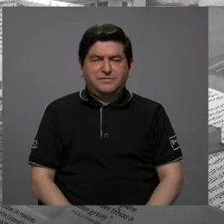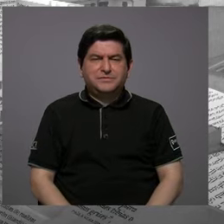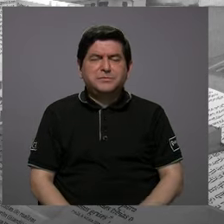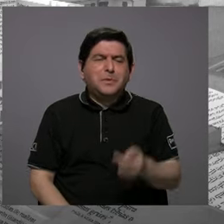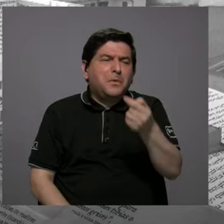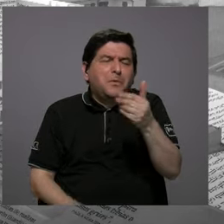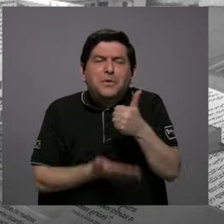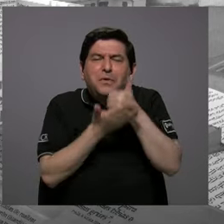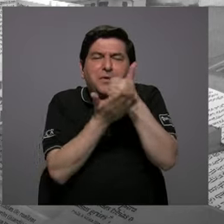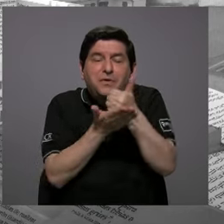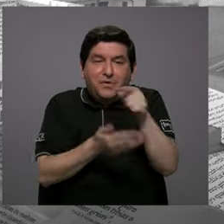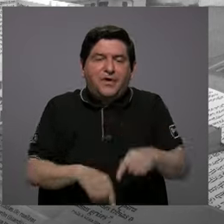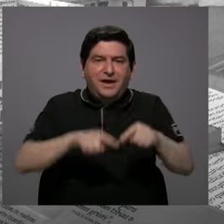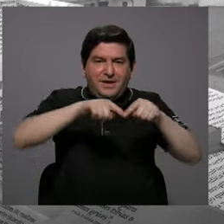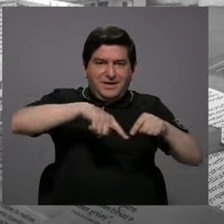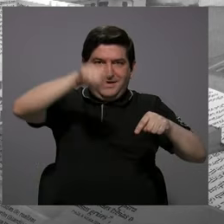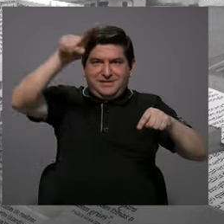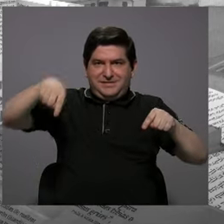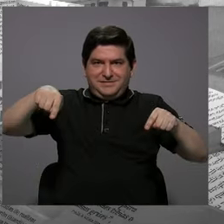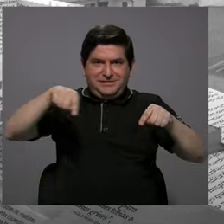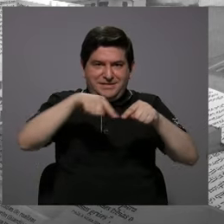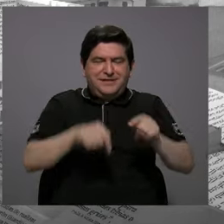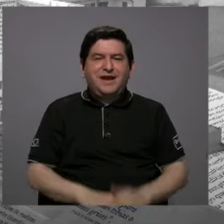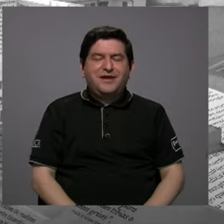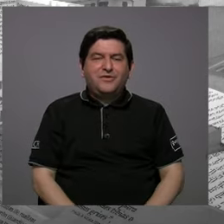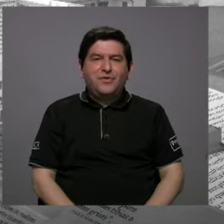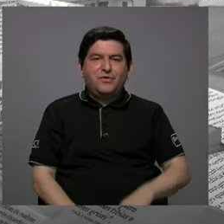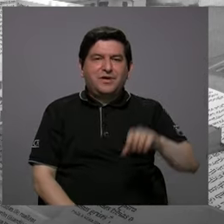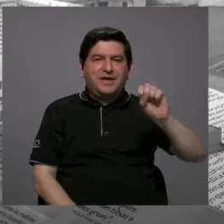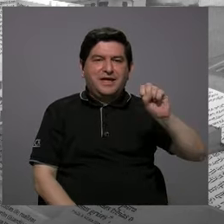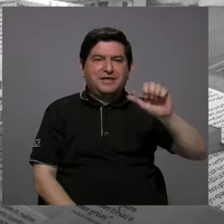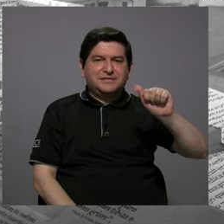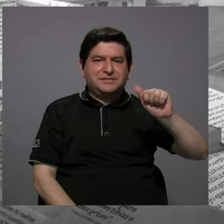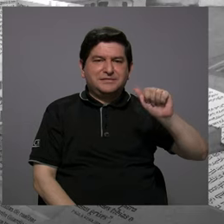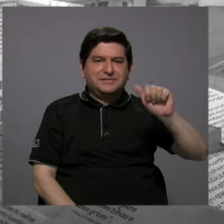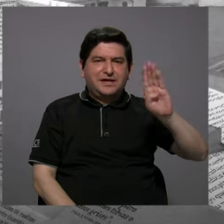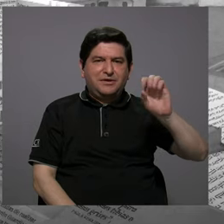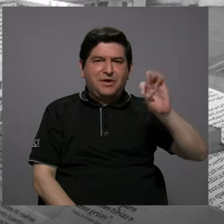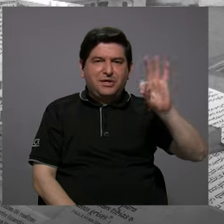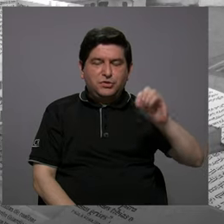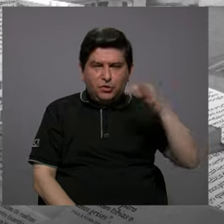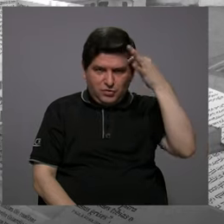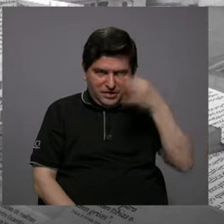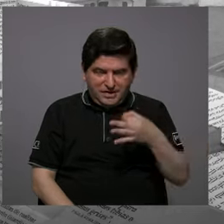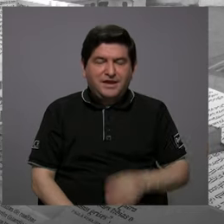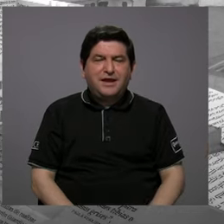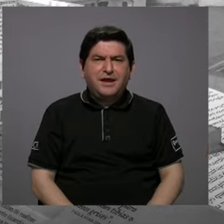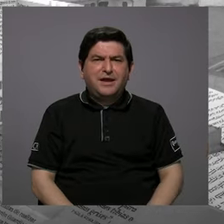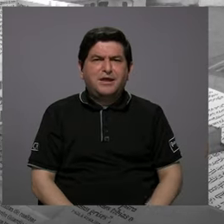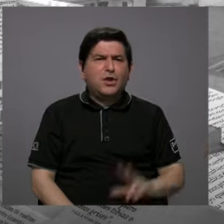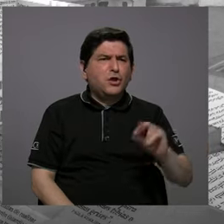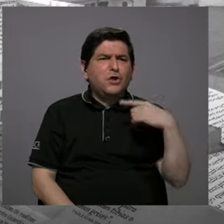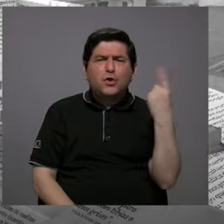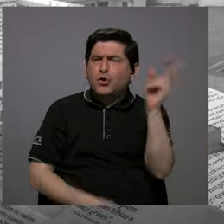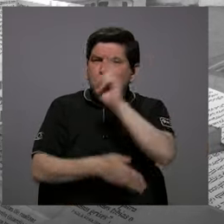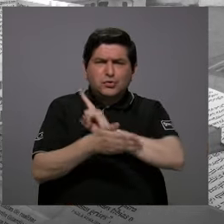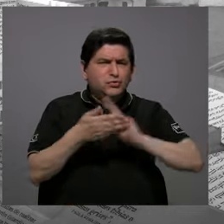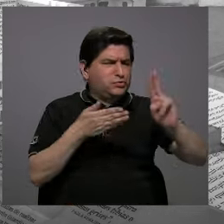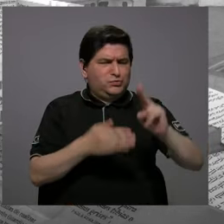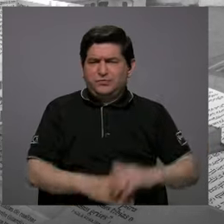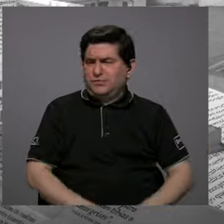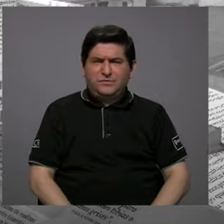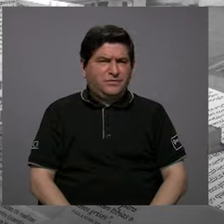granito de arena a ese triángulo que alguna vez sábato creó de pensar que el ecosistema no es la universidad sola el